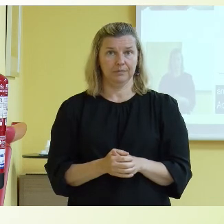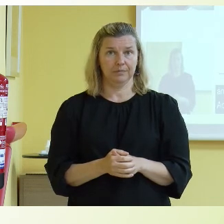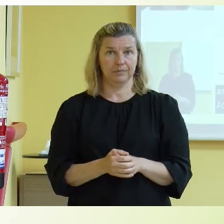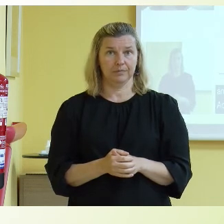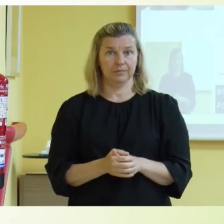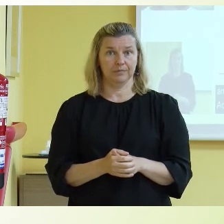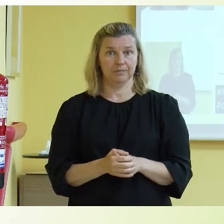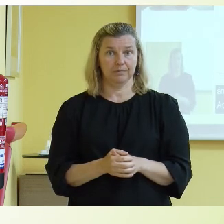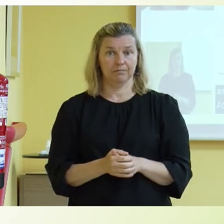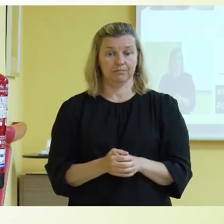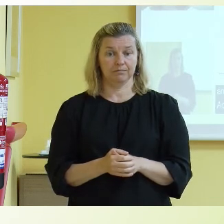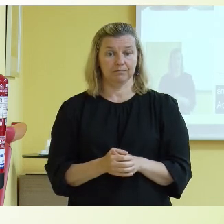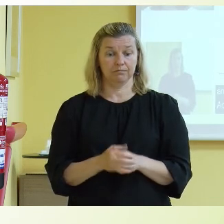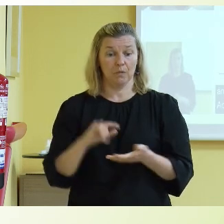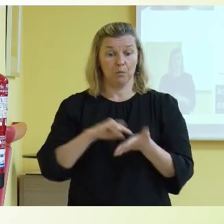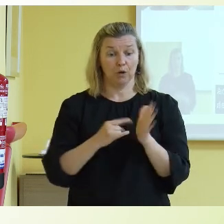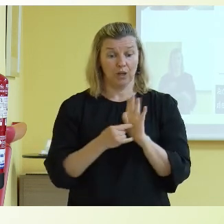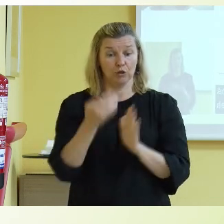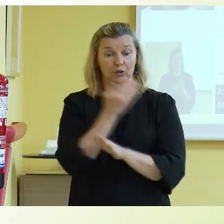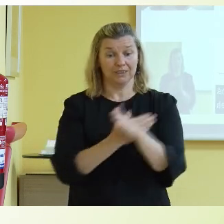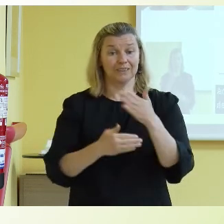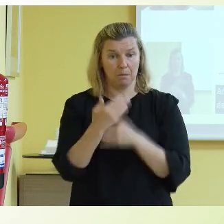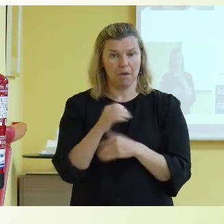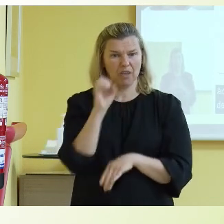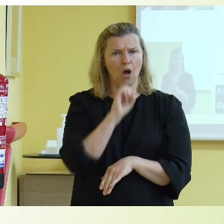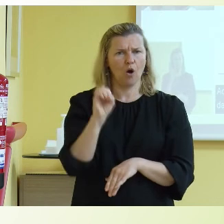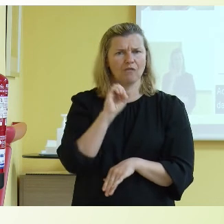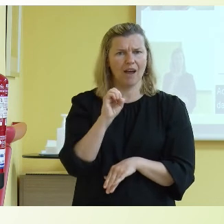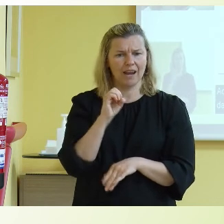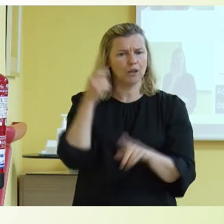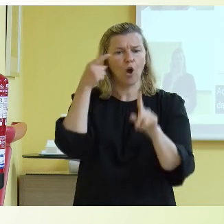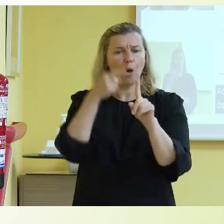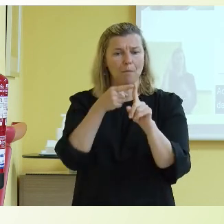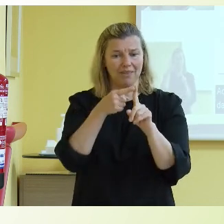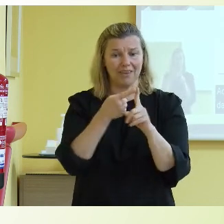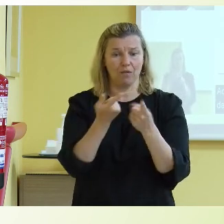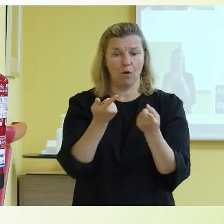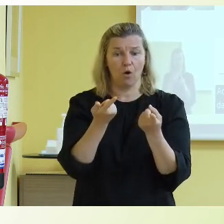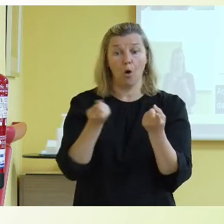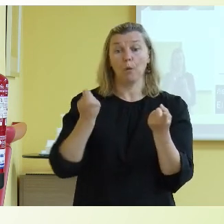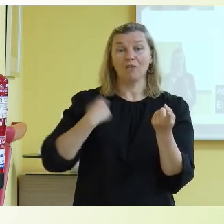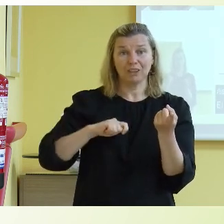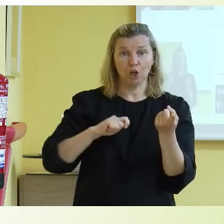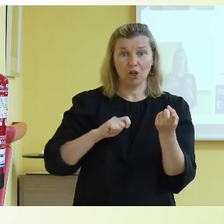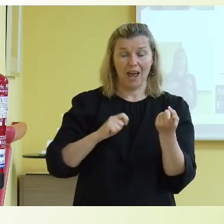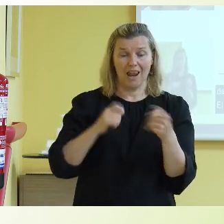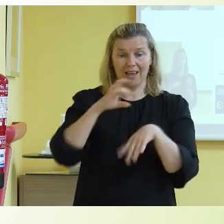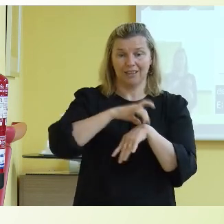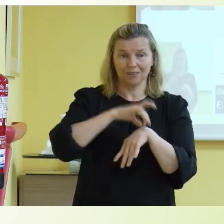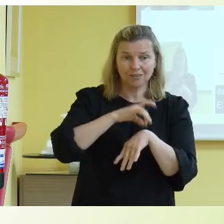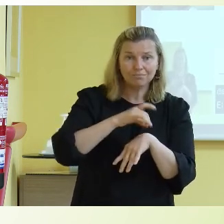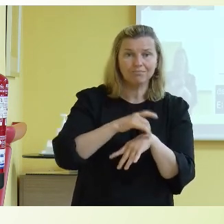El proyecto de discapacidad de Orfanet permite facilitar información a los profesionales